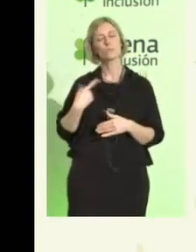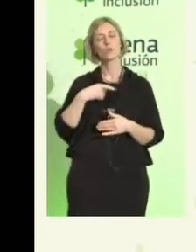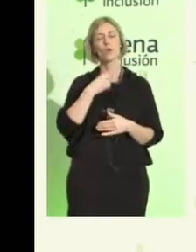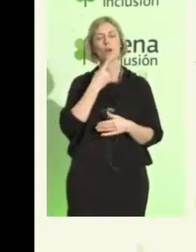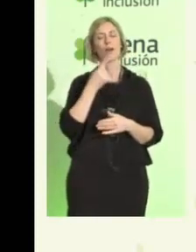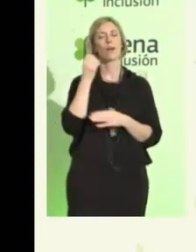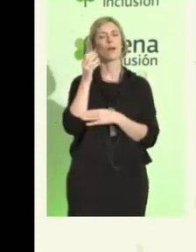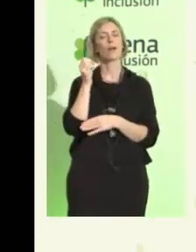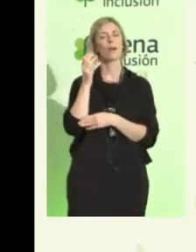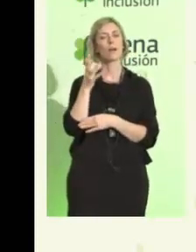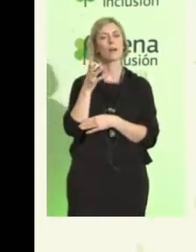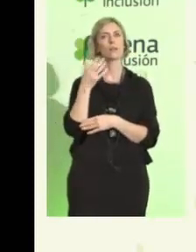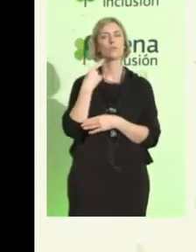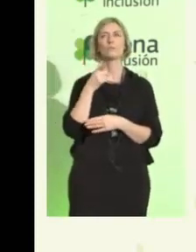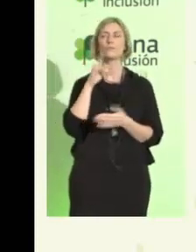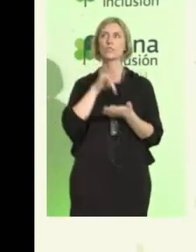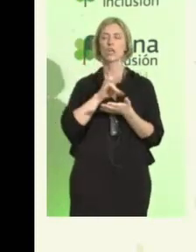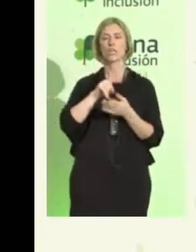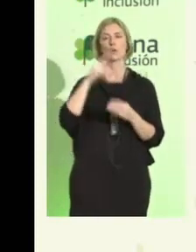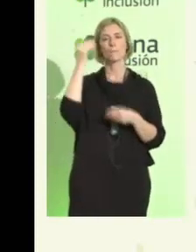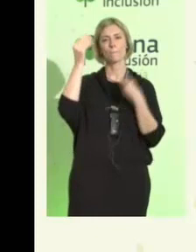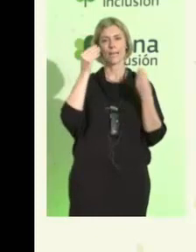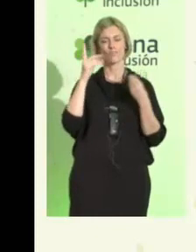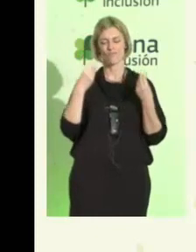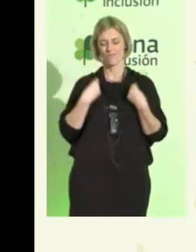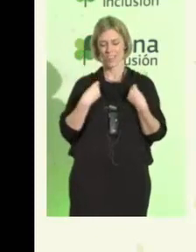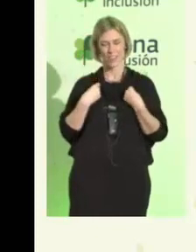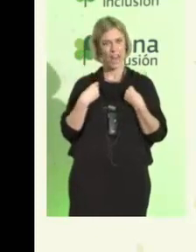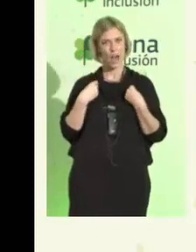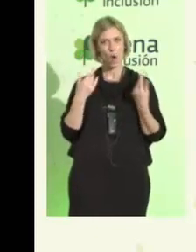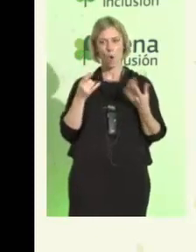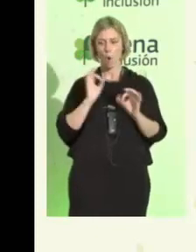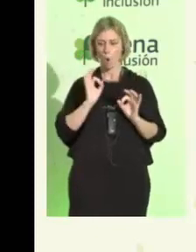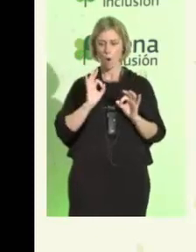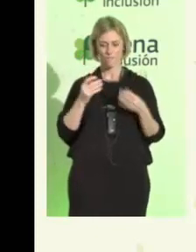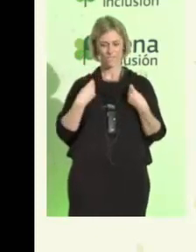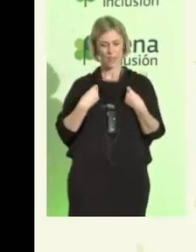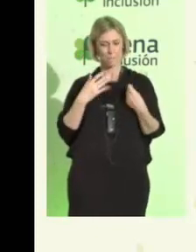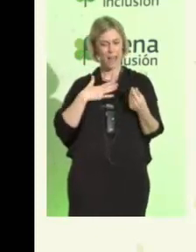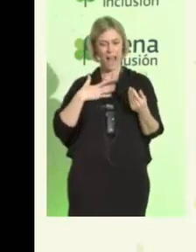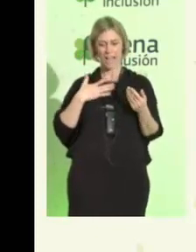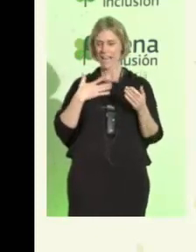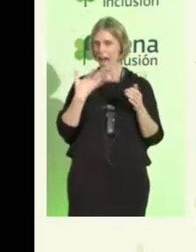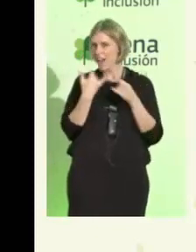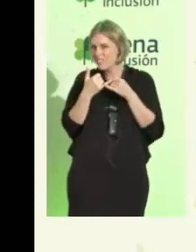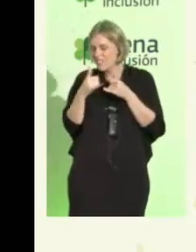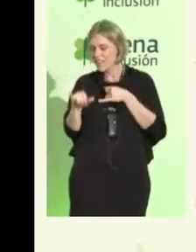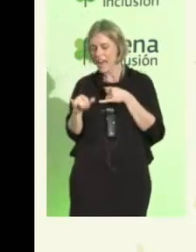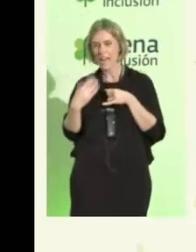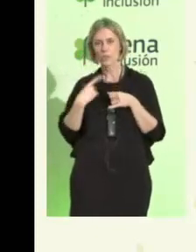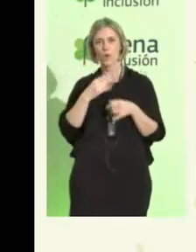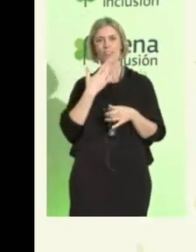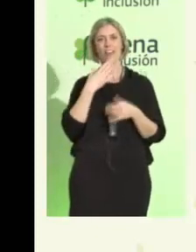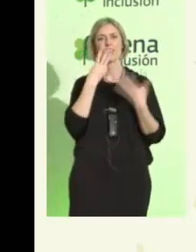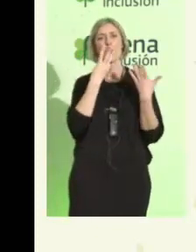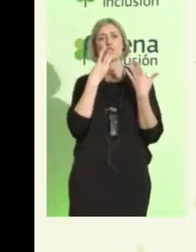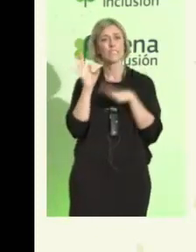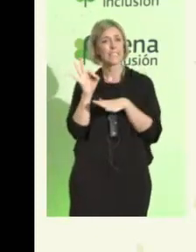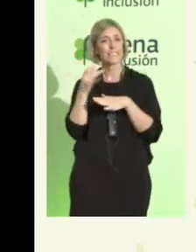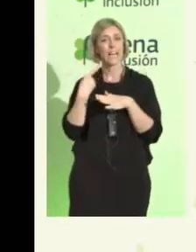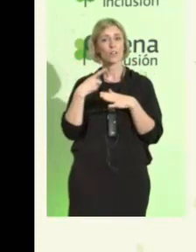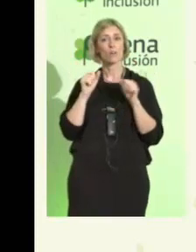vida y pienso en el final de mi vida, cuando tengo 80 años y esté sentada en mi